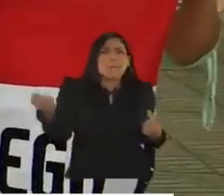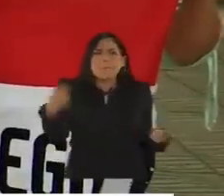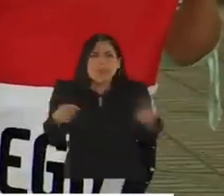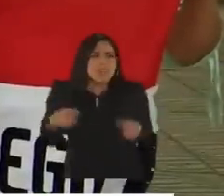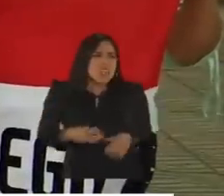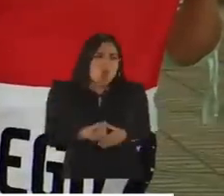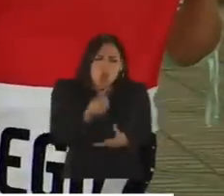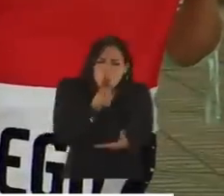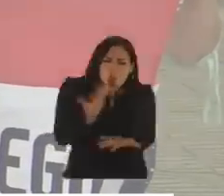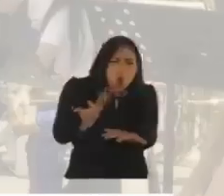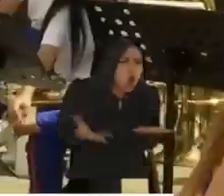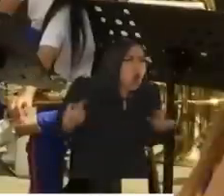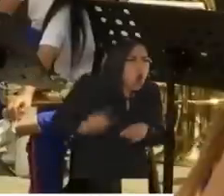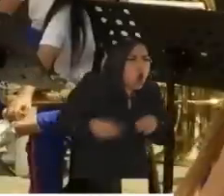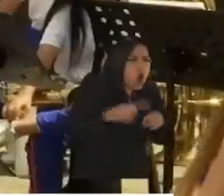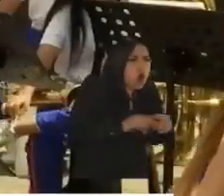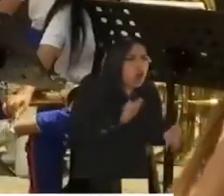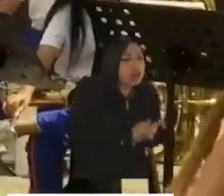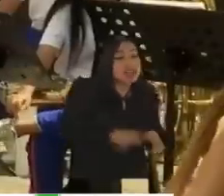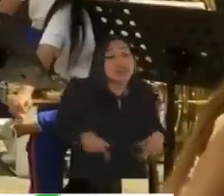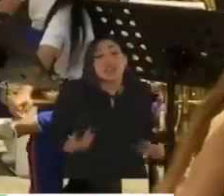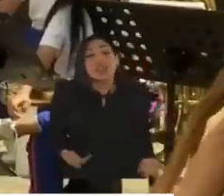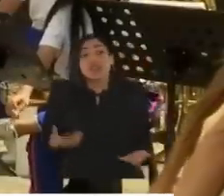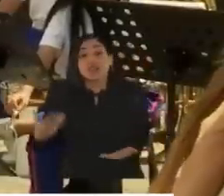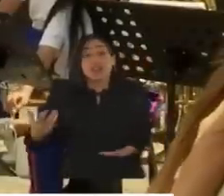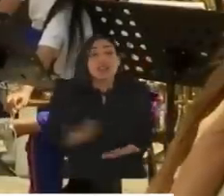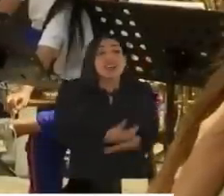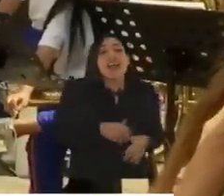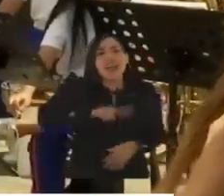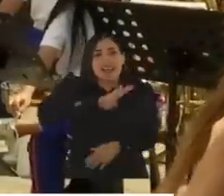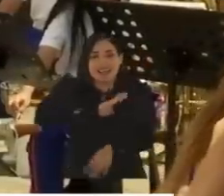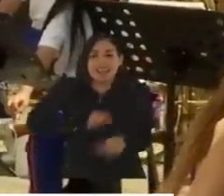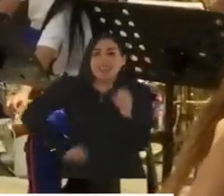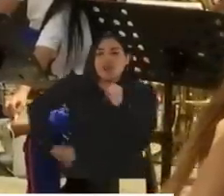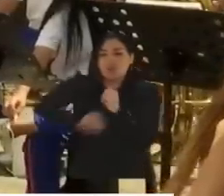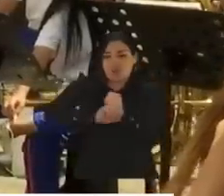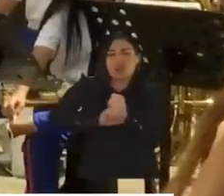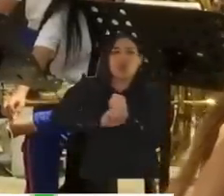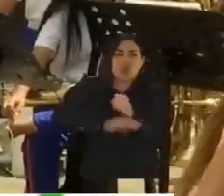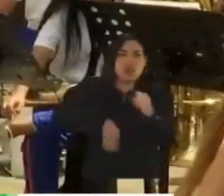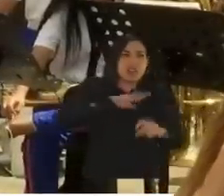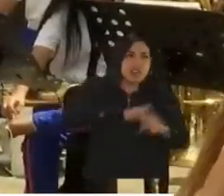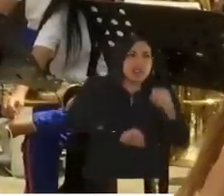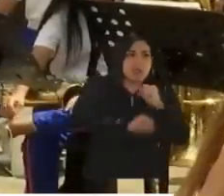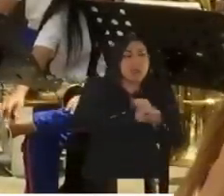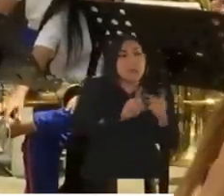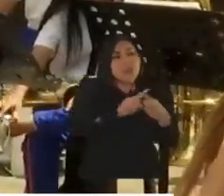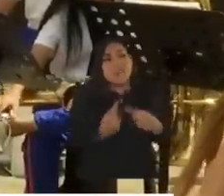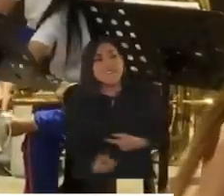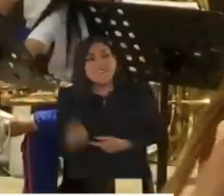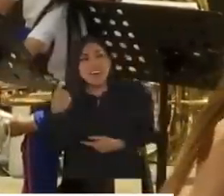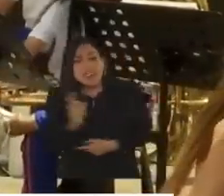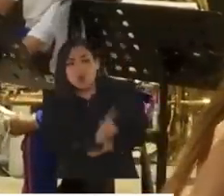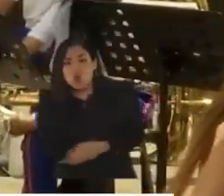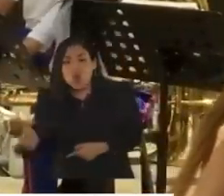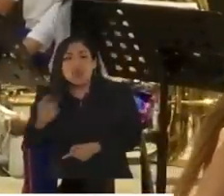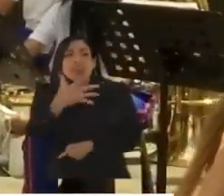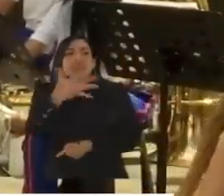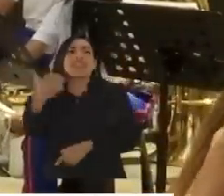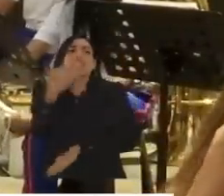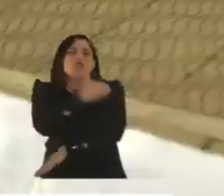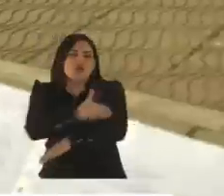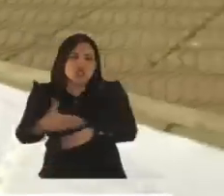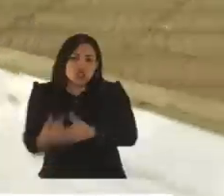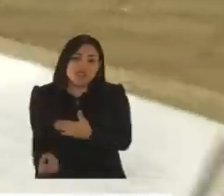vendiendo productos. Contamos con un aporte de la alcaldía municipal. Nos hacen falta alrededor de 500 millones de